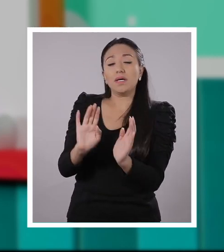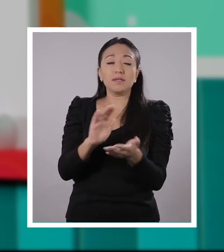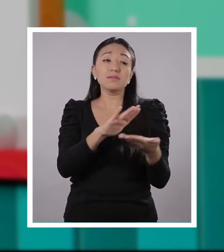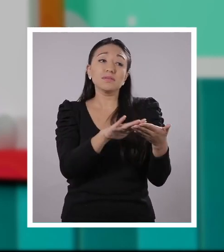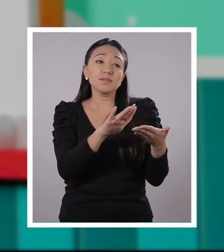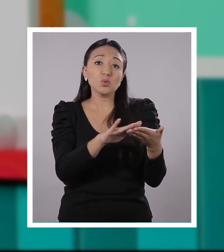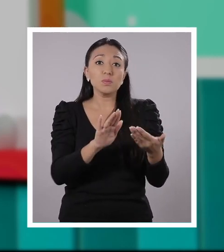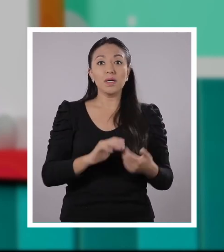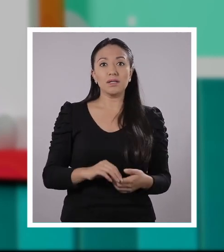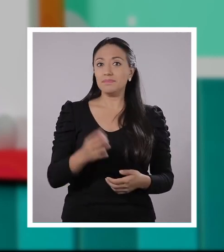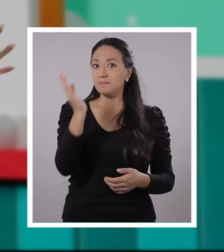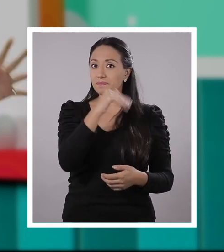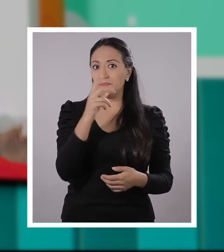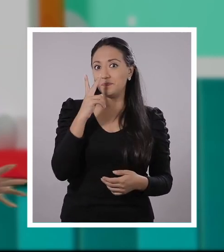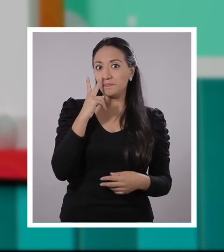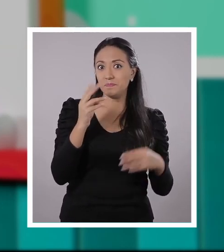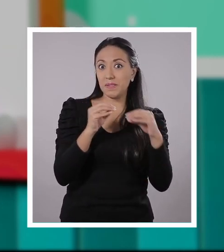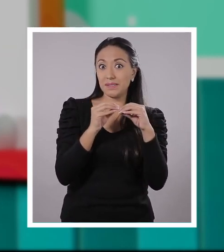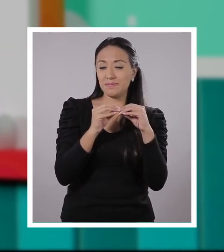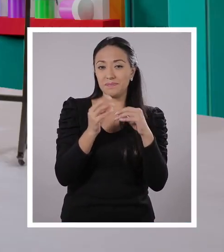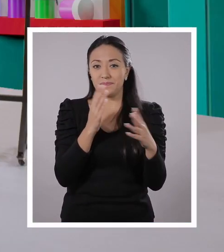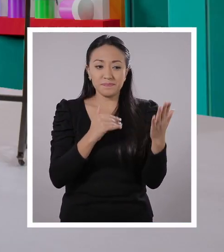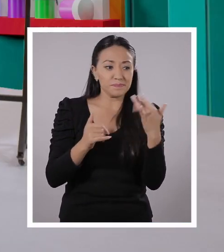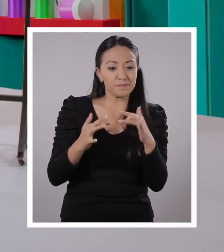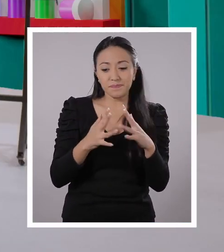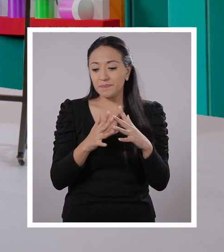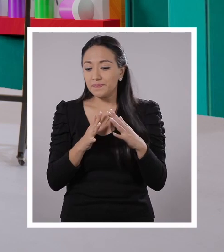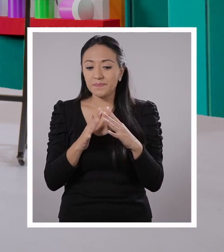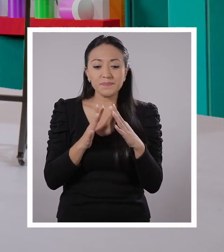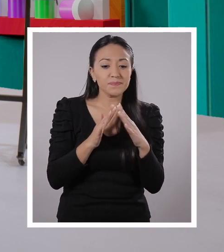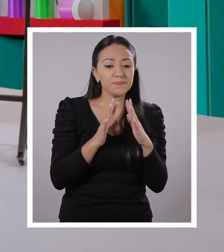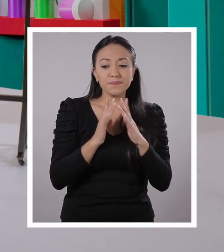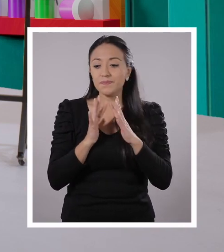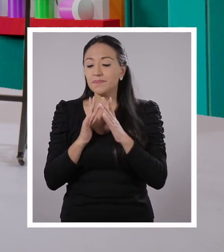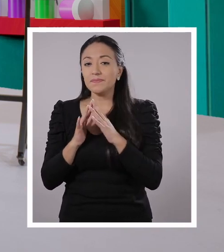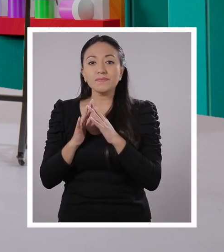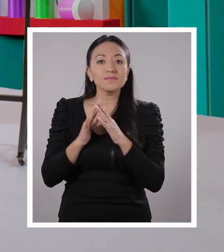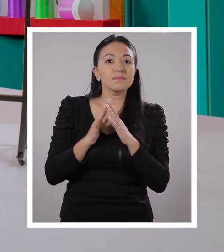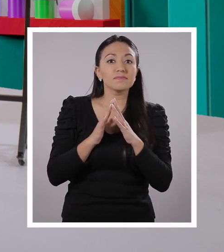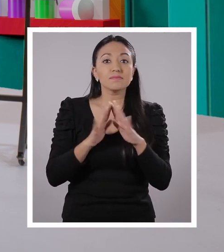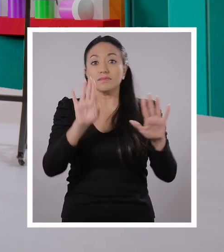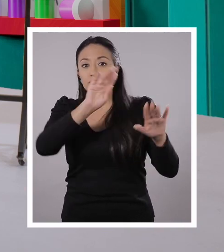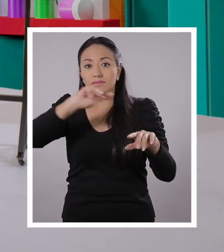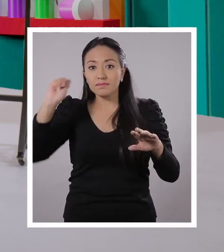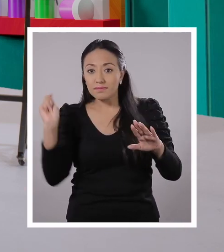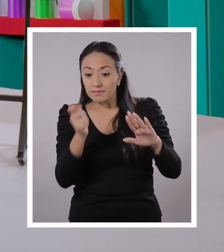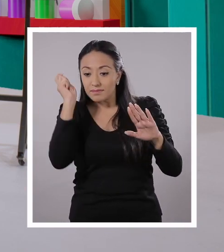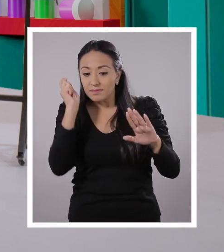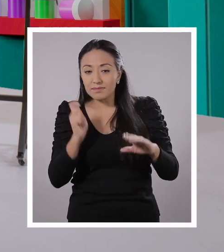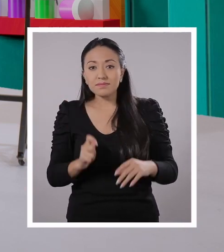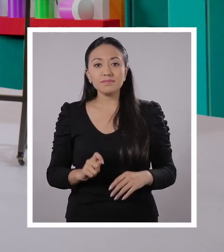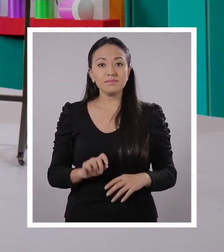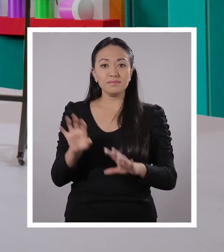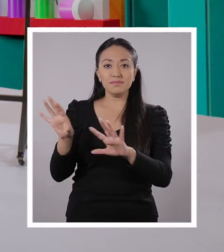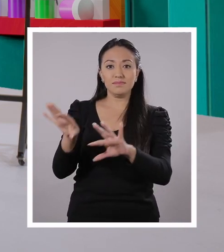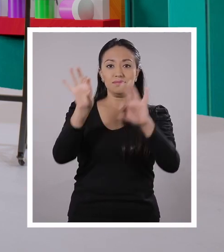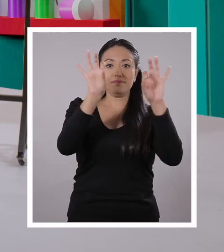es disculparnos. Ok, busquemos más. ¿Dónde está? ¿Dónde está? ¿Dónde hay más? más? ¿Dónde hay más? ¡Acá, acá!